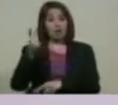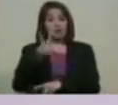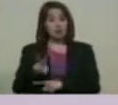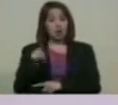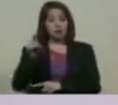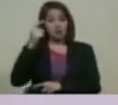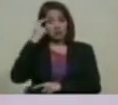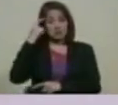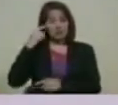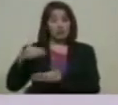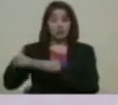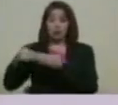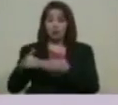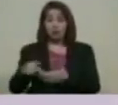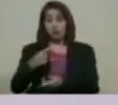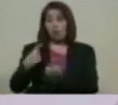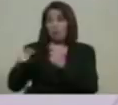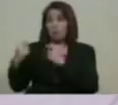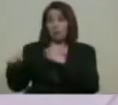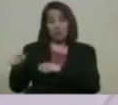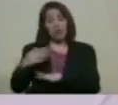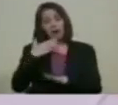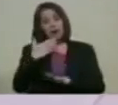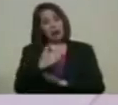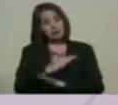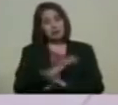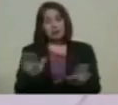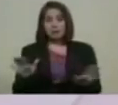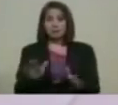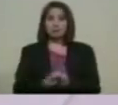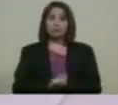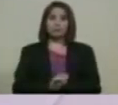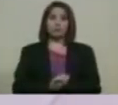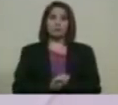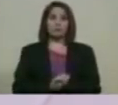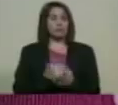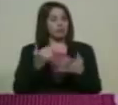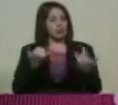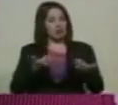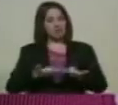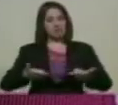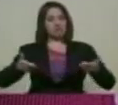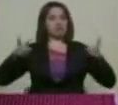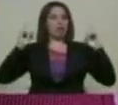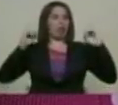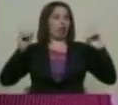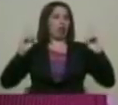vende a Estados Unidos tal cosa, muchas gracias. Ahora la hacen de manera abierta.